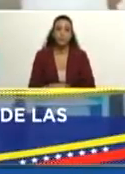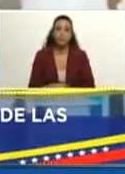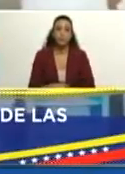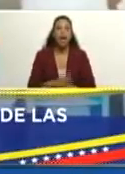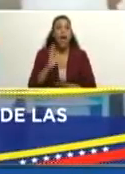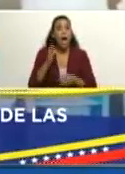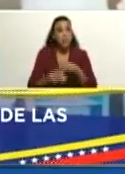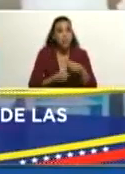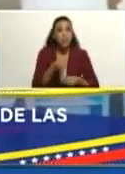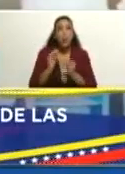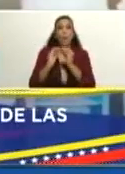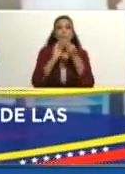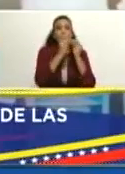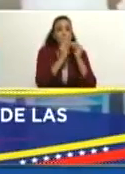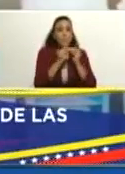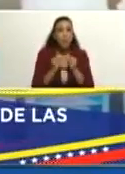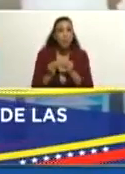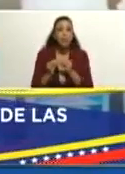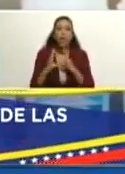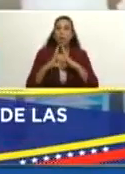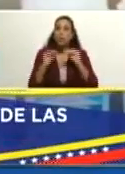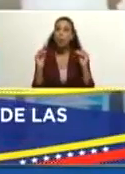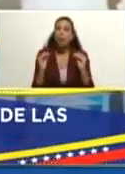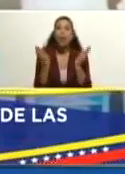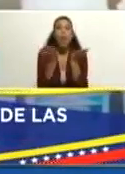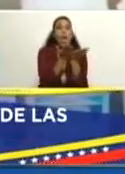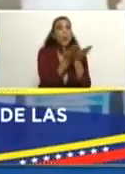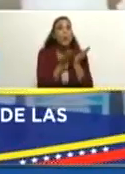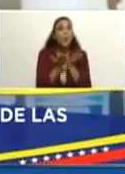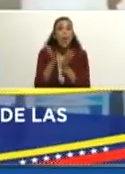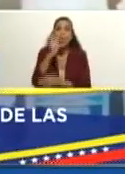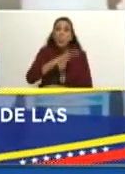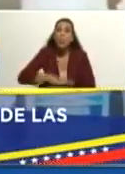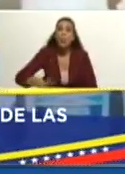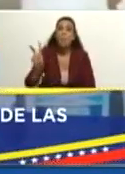Así debemos mantener todas las unidades educativas.